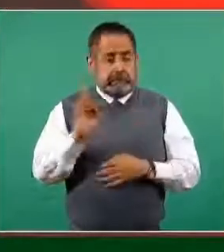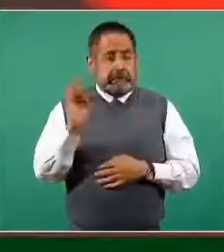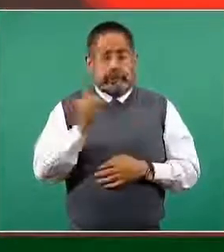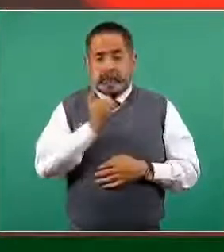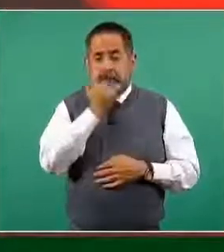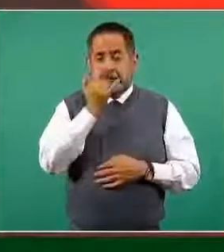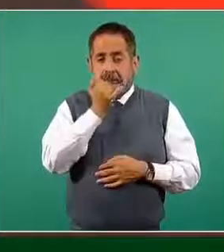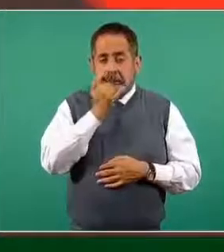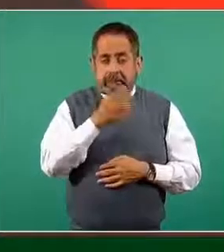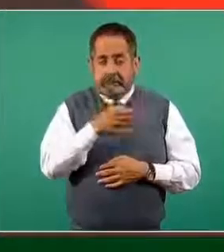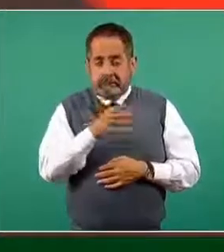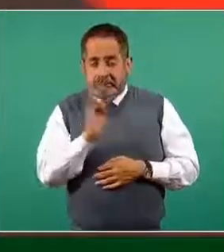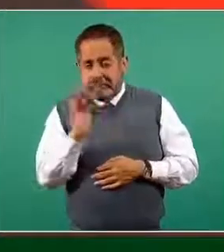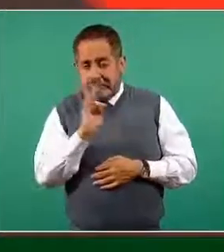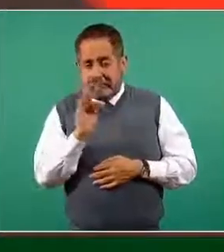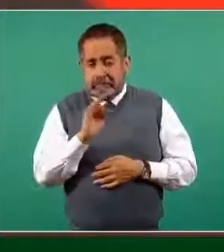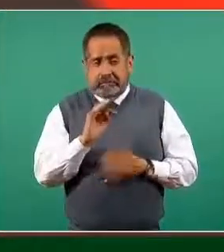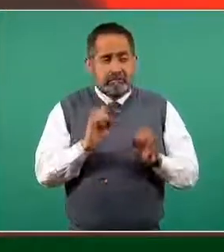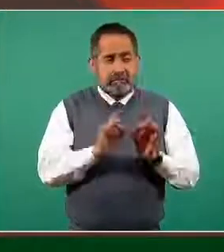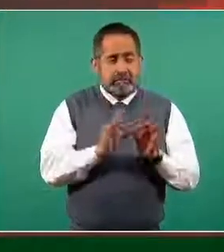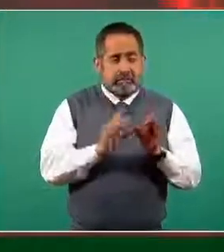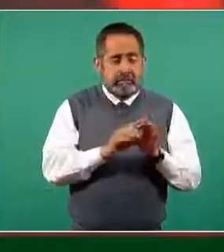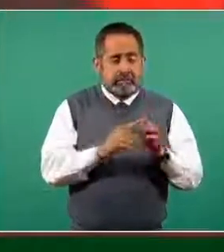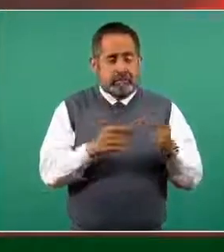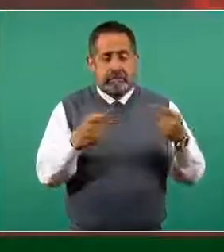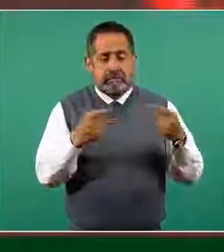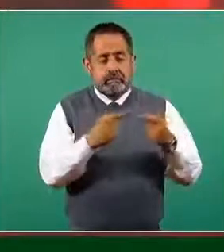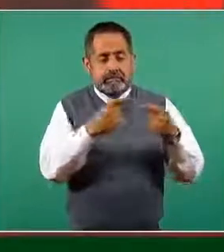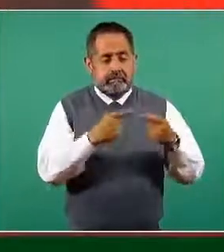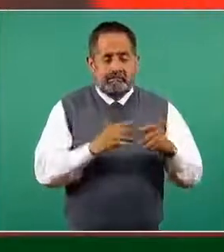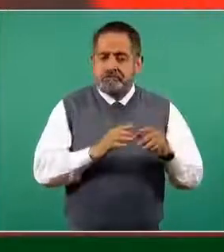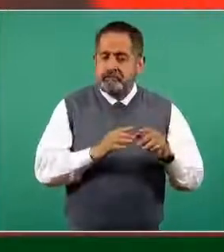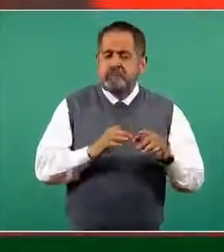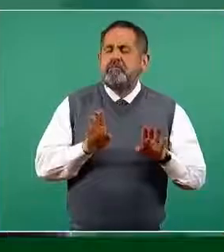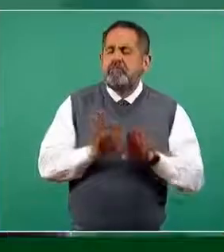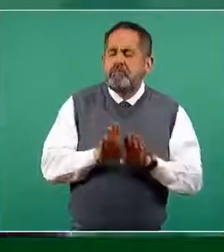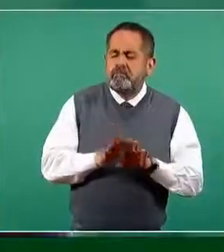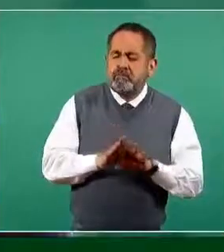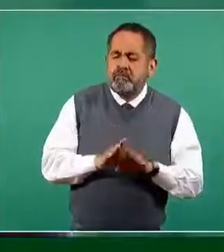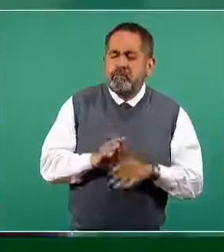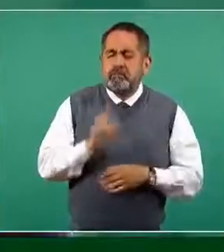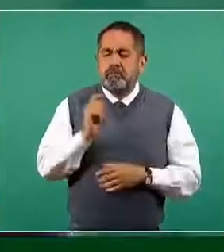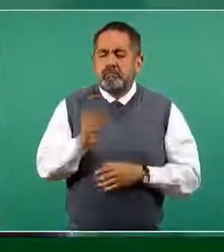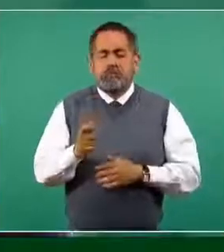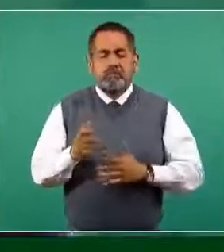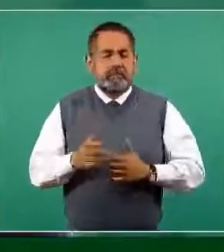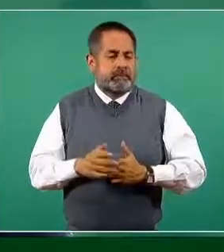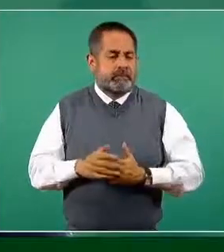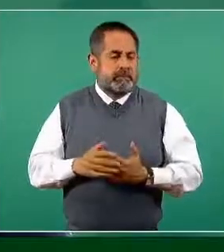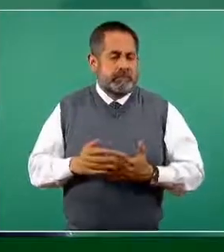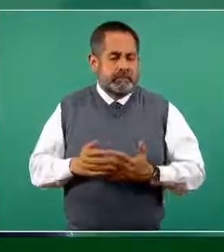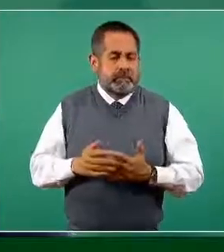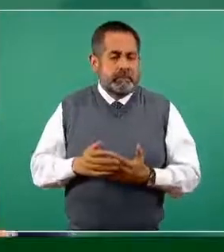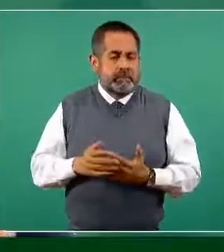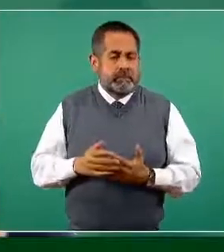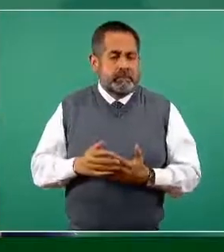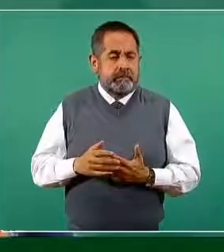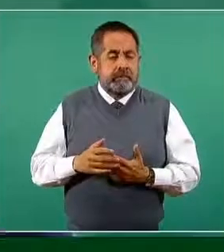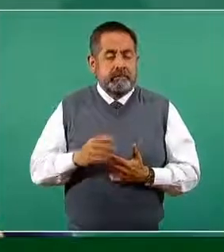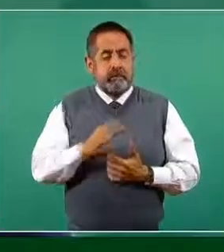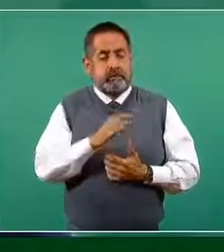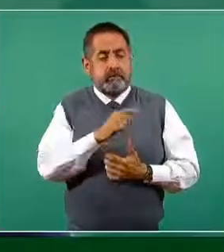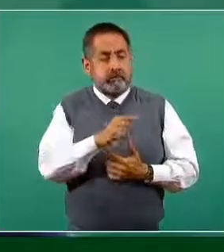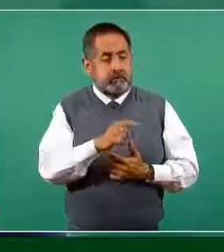riesgo de un posible evento adverso de la vacuna es más grande que